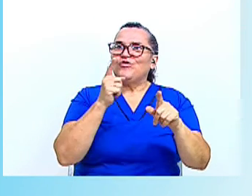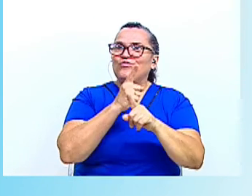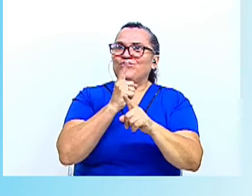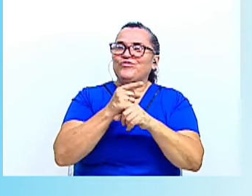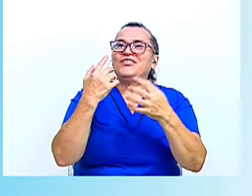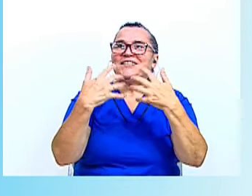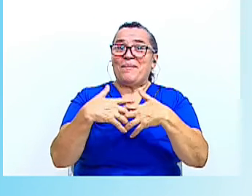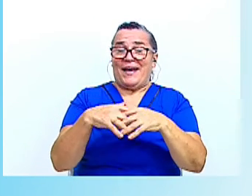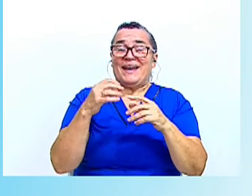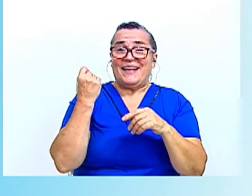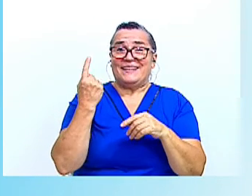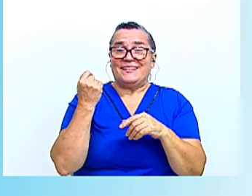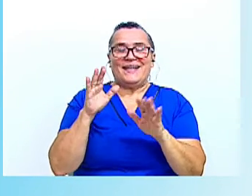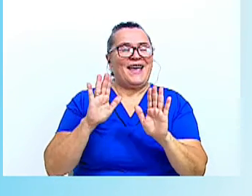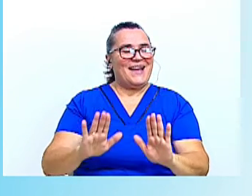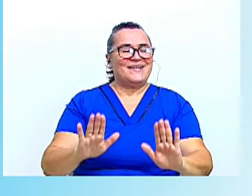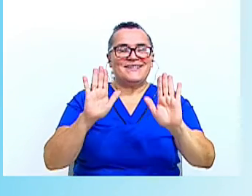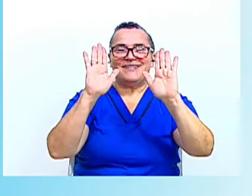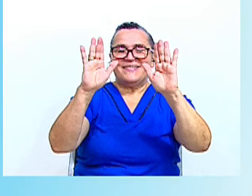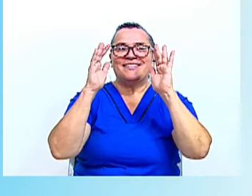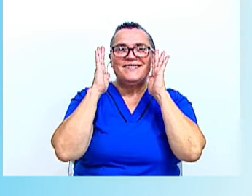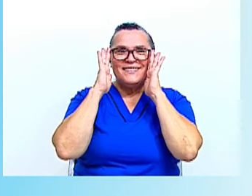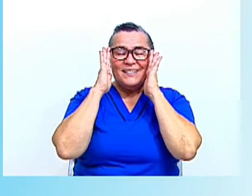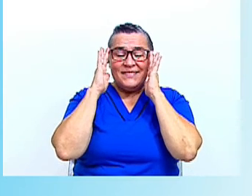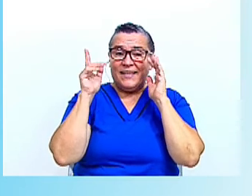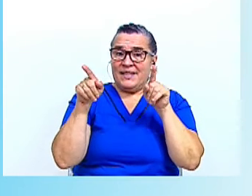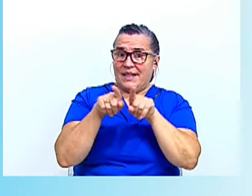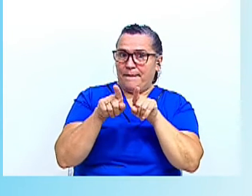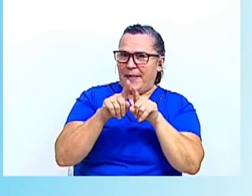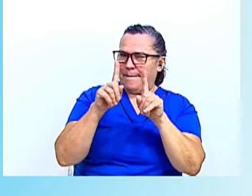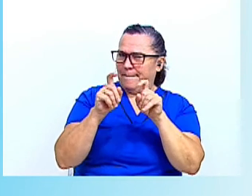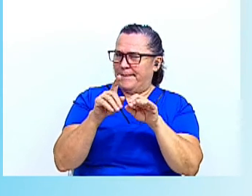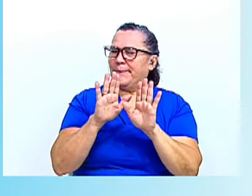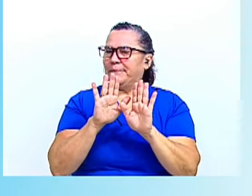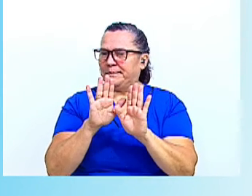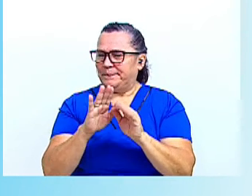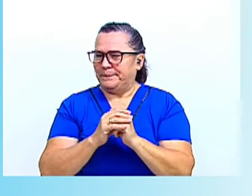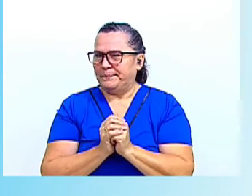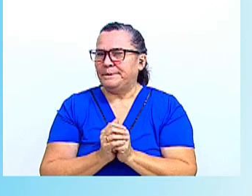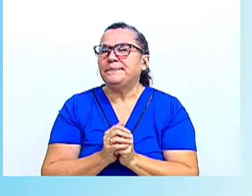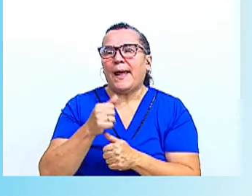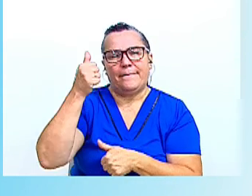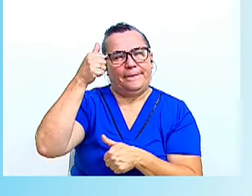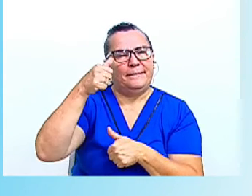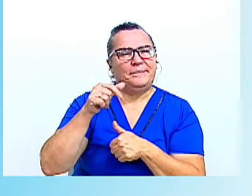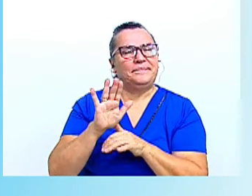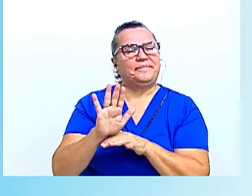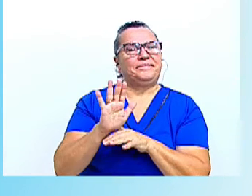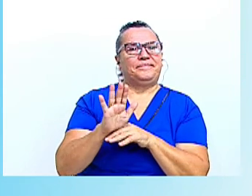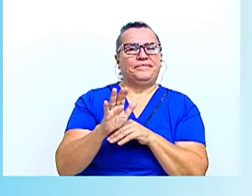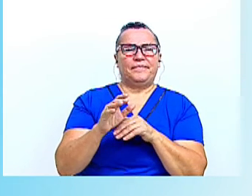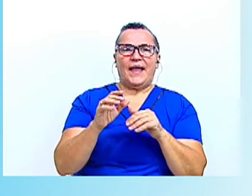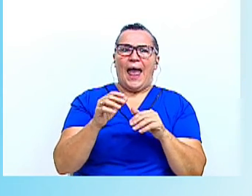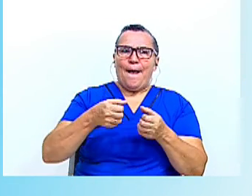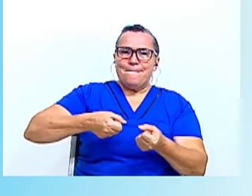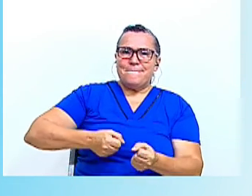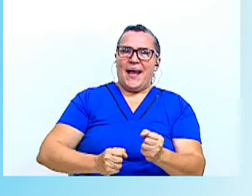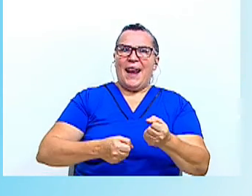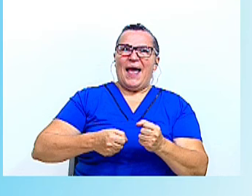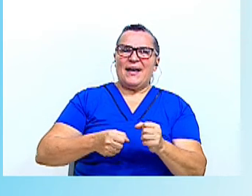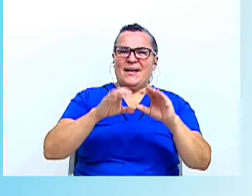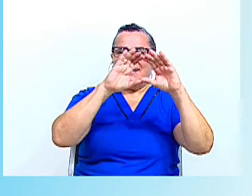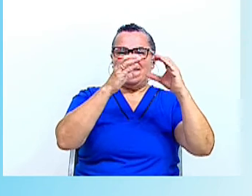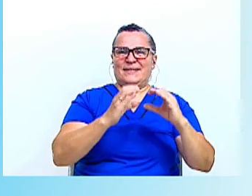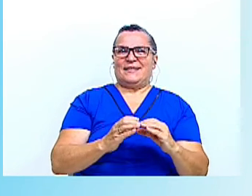una máquina. Excelente. Y otras preguntitas. Vamos a ver qué recuerdan. Las palancas se